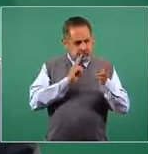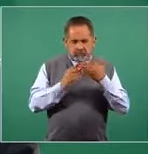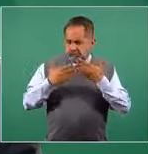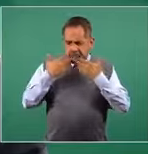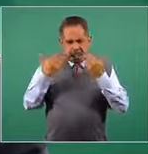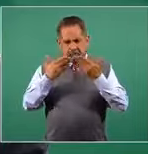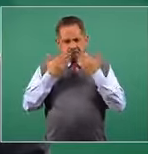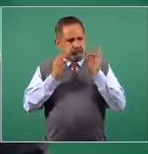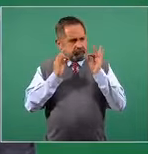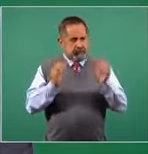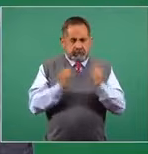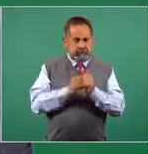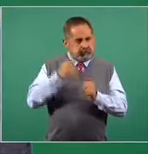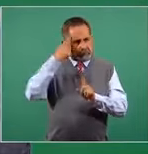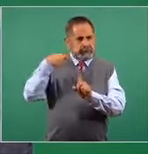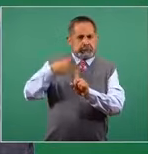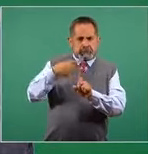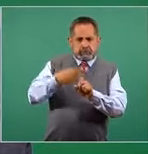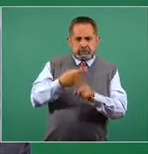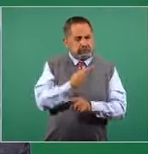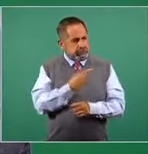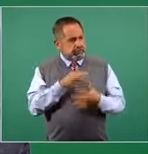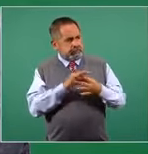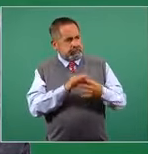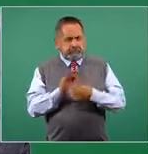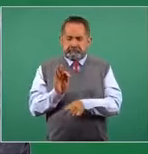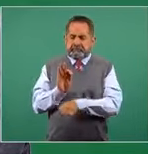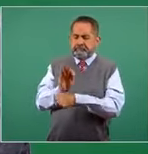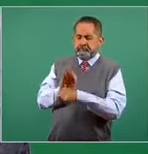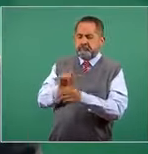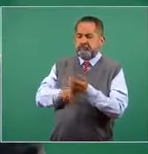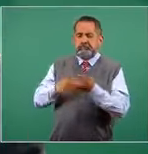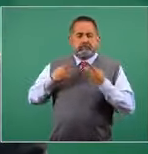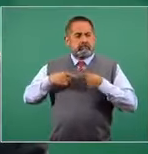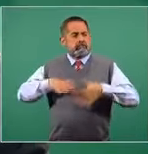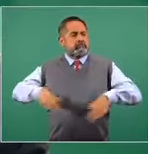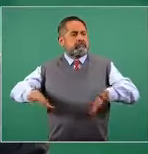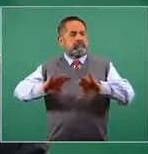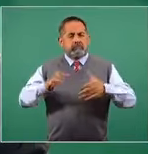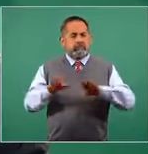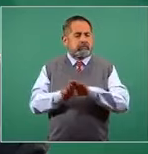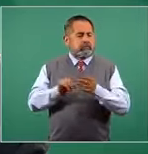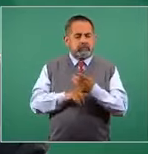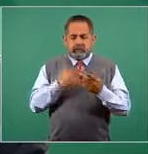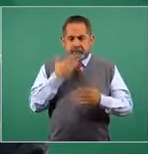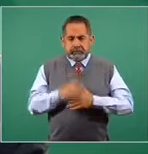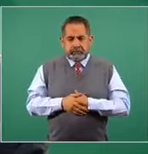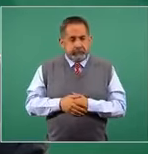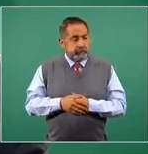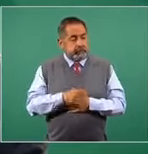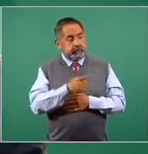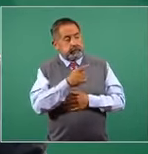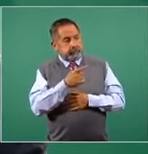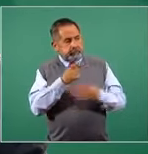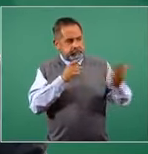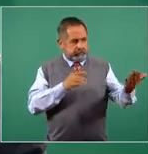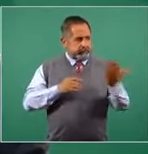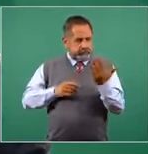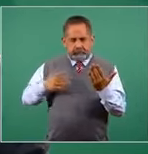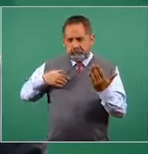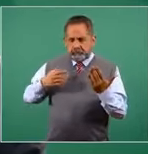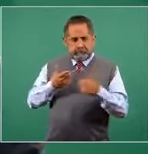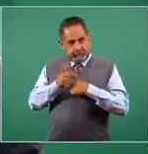amigables, siempre con ánimo de cooperar, ánimo de proteger al pueblo de México, y nos dieron la oportunidad de